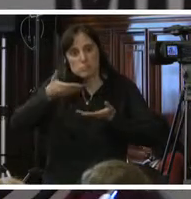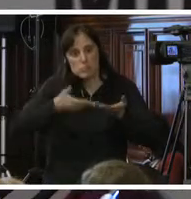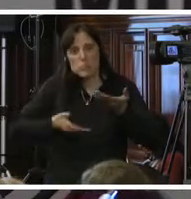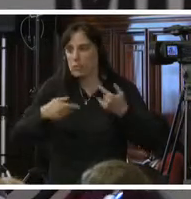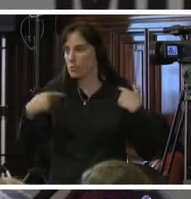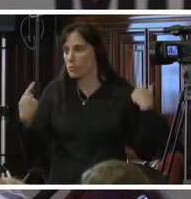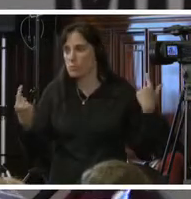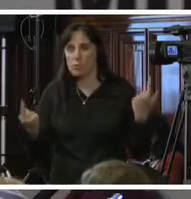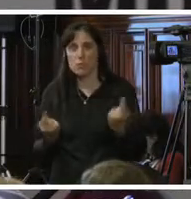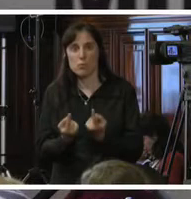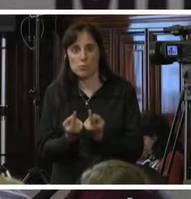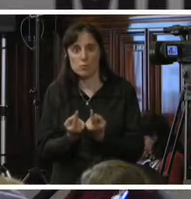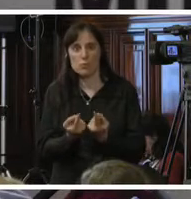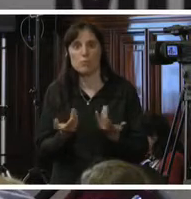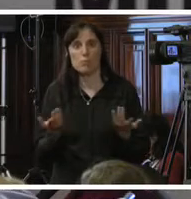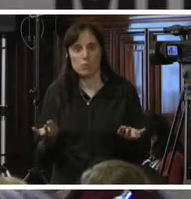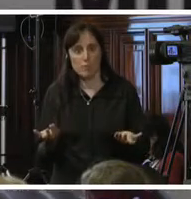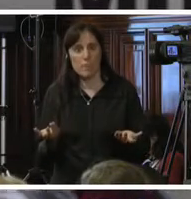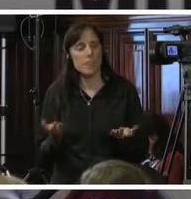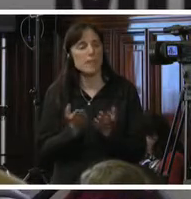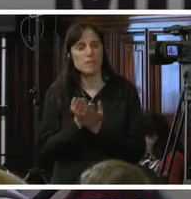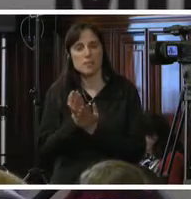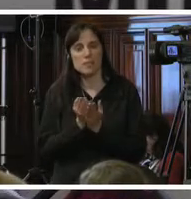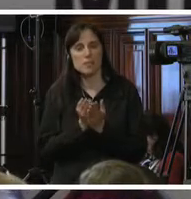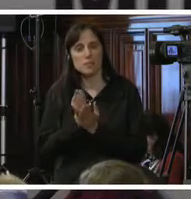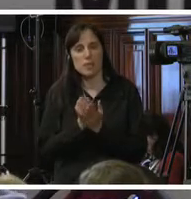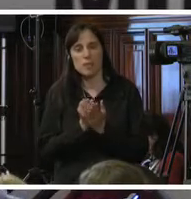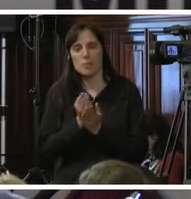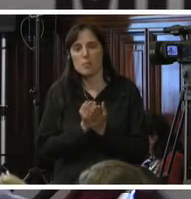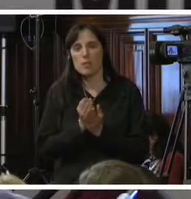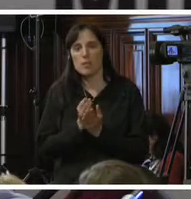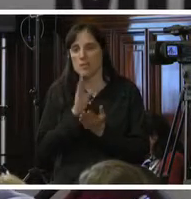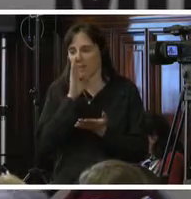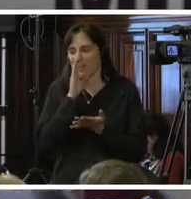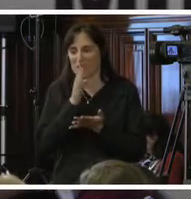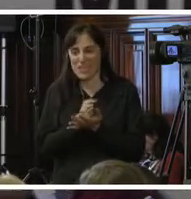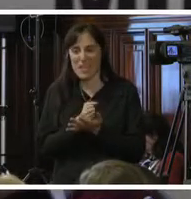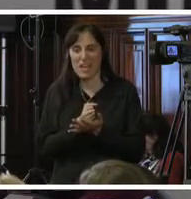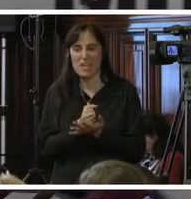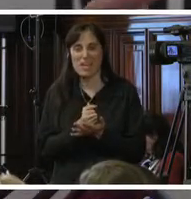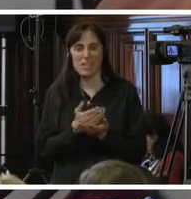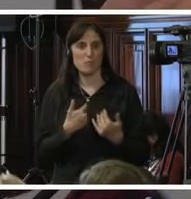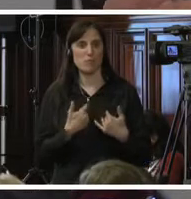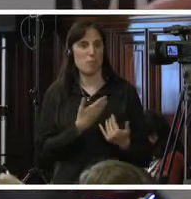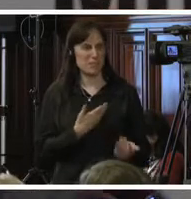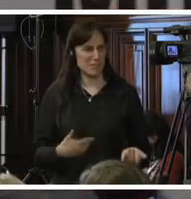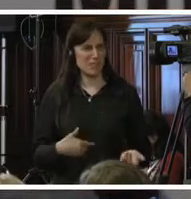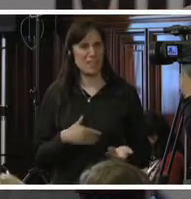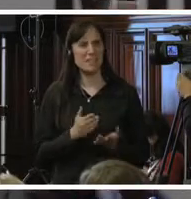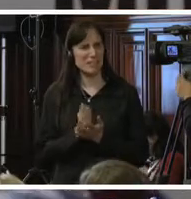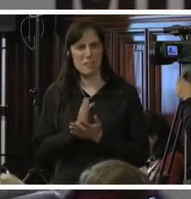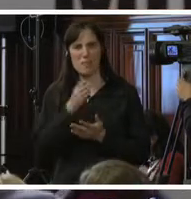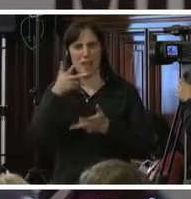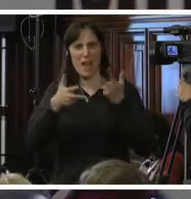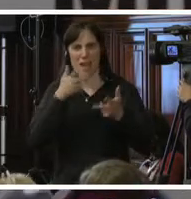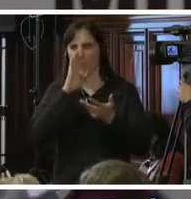a thing, I always speak last when I chair. I get the last word. I invite